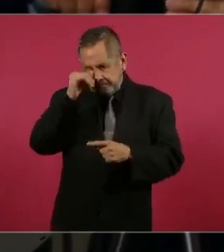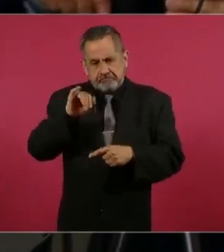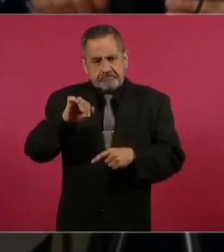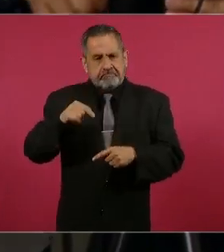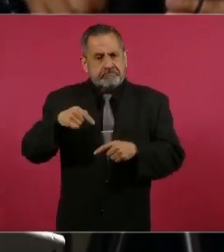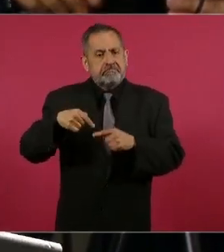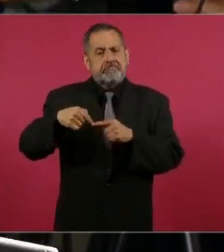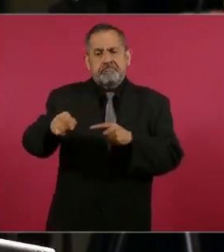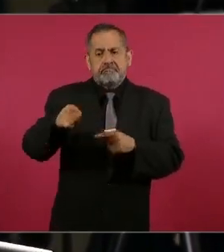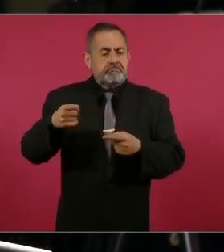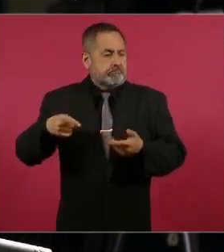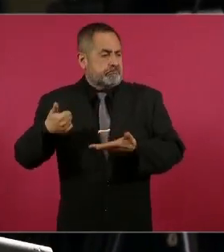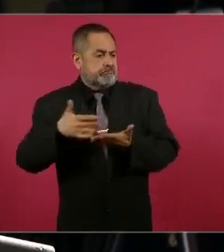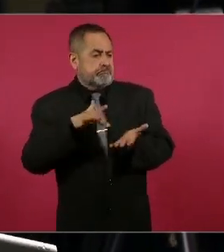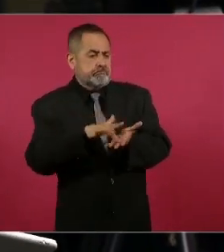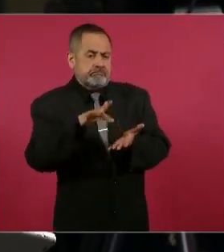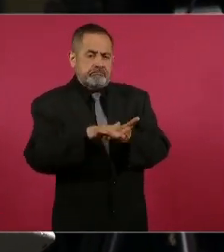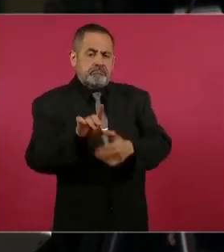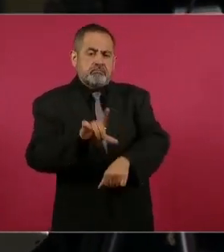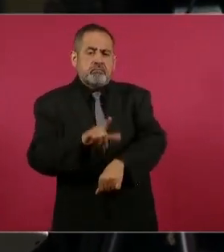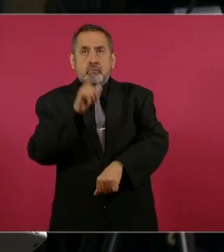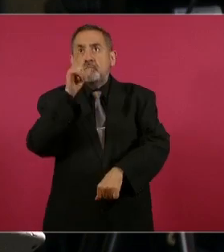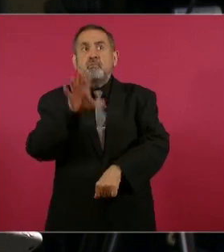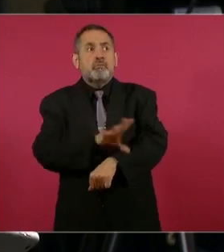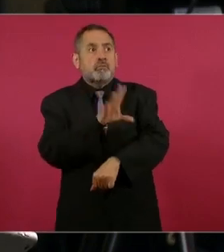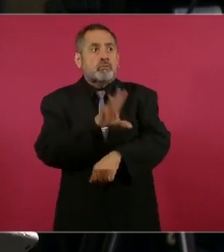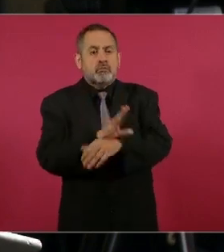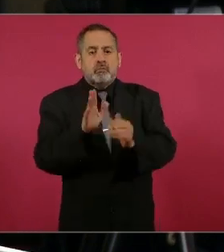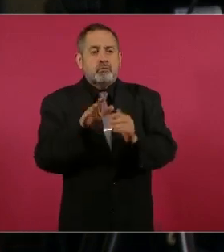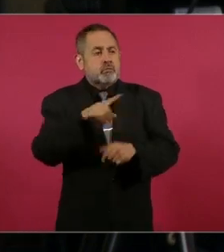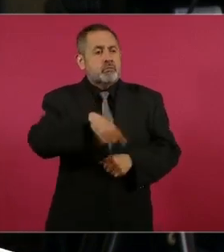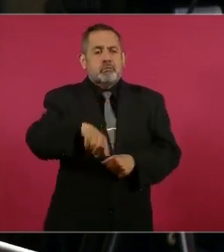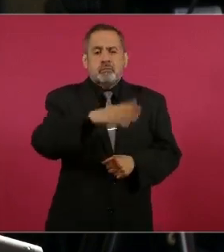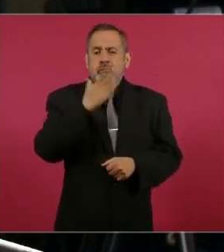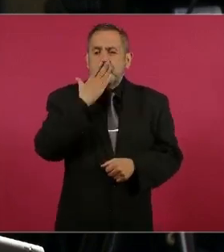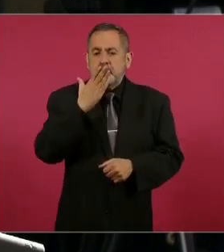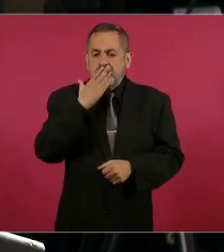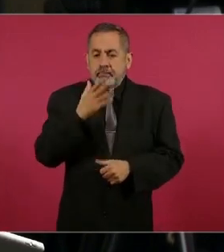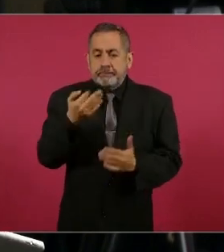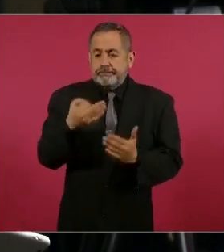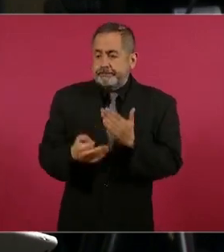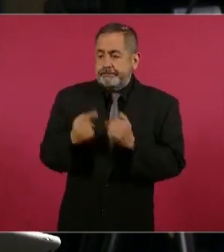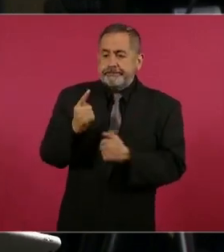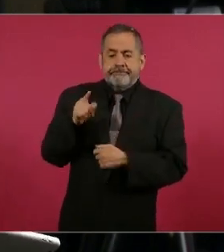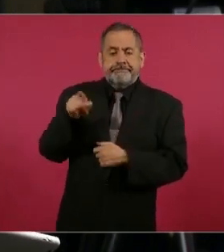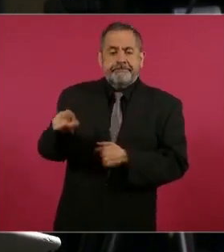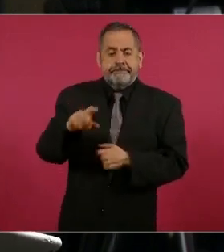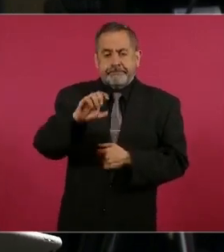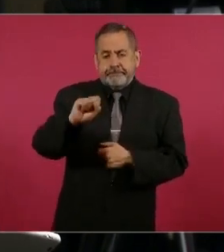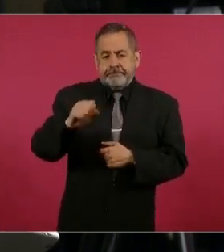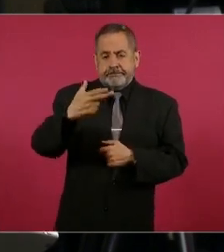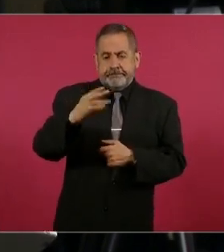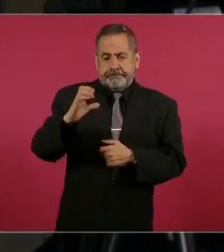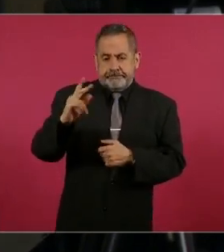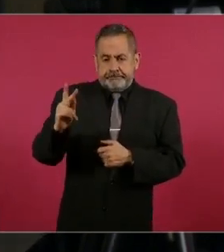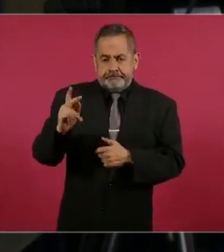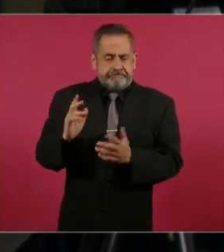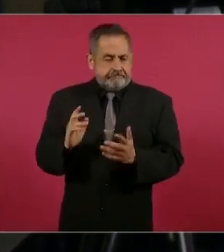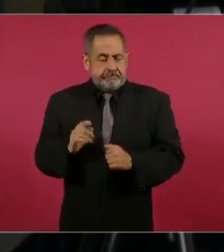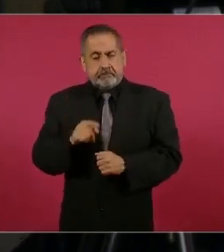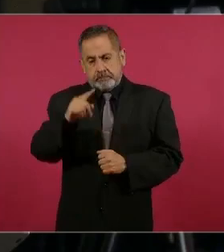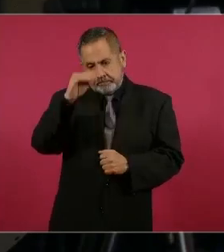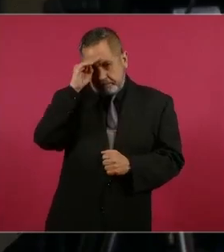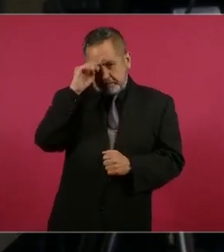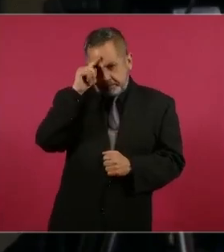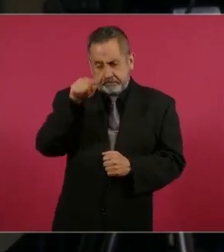para este año para Sonora. Falta solo ver lo que tiene que ver con la Secretaría de Hacienda. Preguntarle si usted considera que